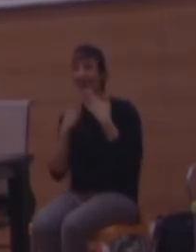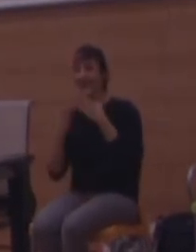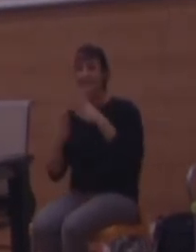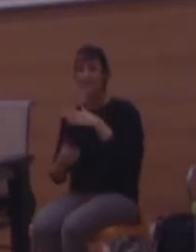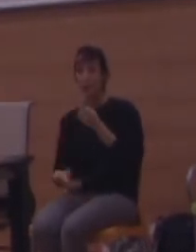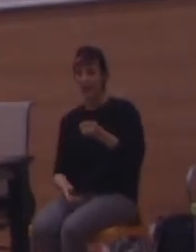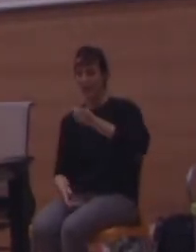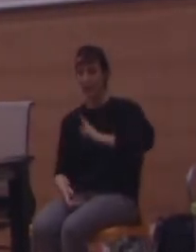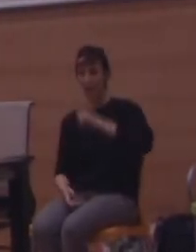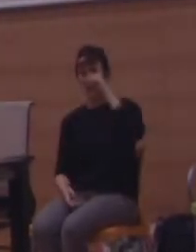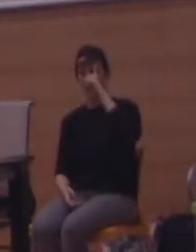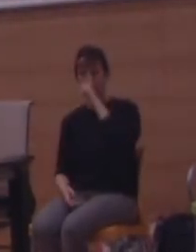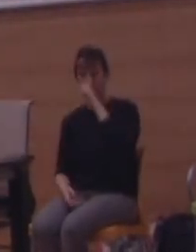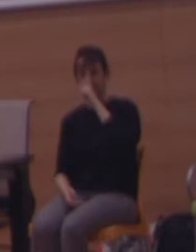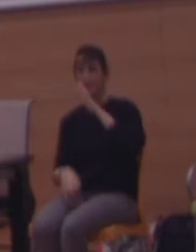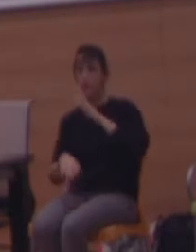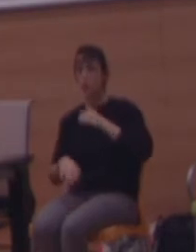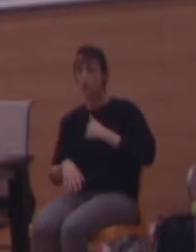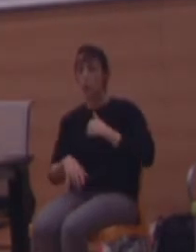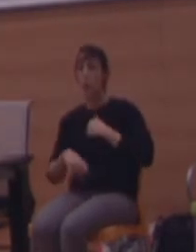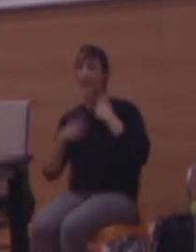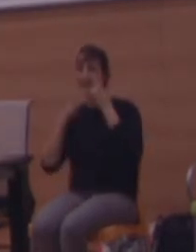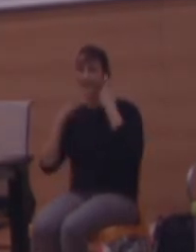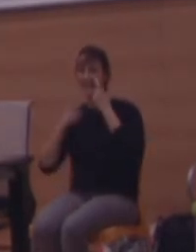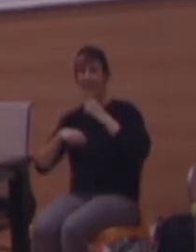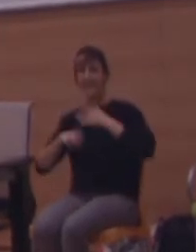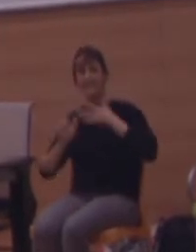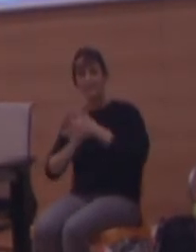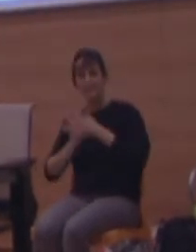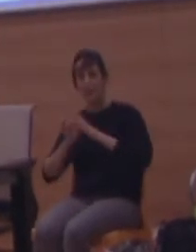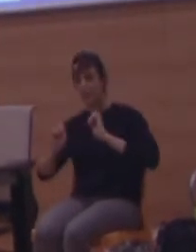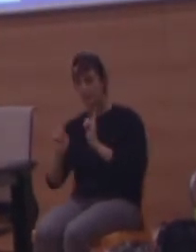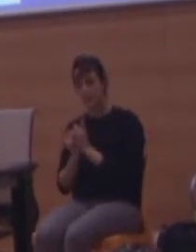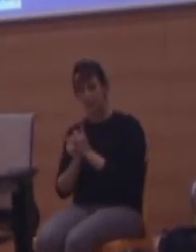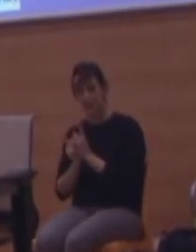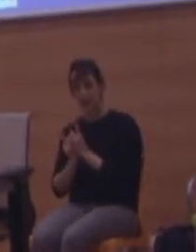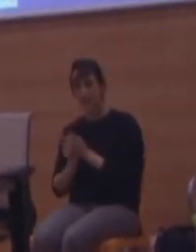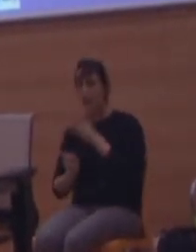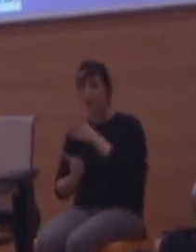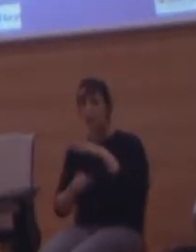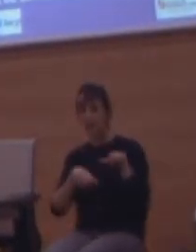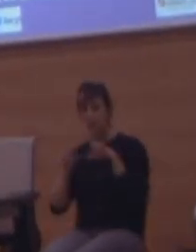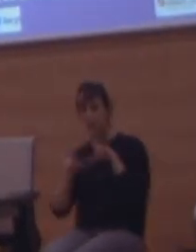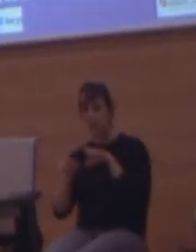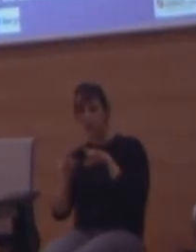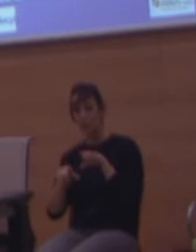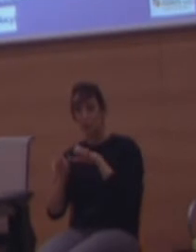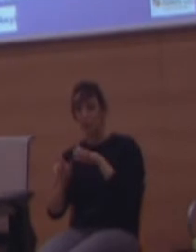para la charla esta. Voy a procurar ser lo más breve posible. Habrá muchas diapositivas que me pase porque ya